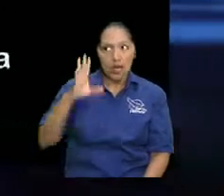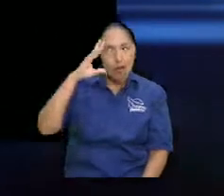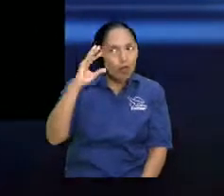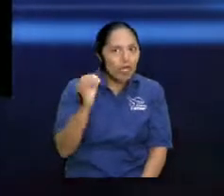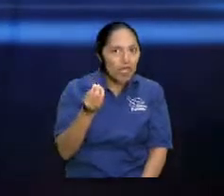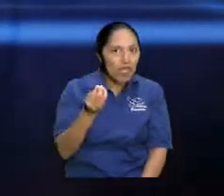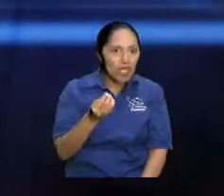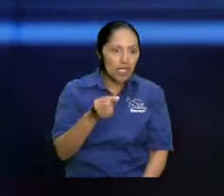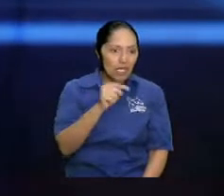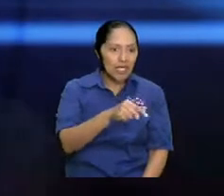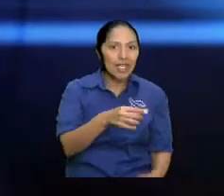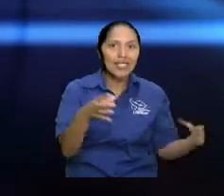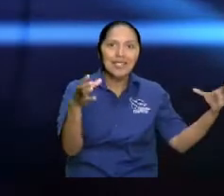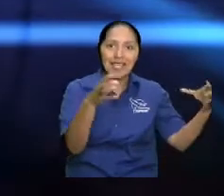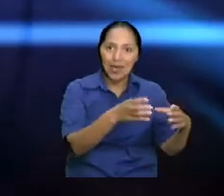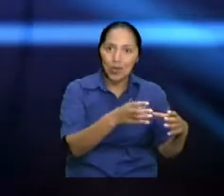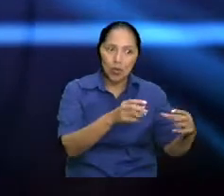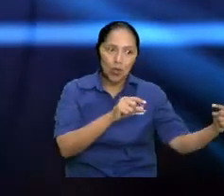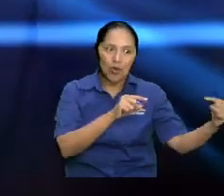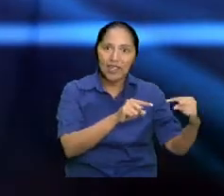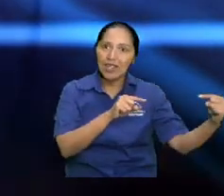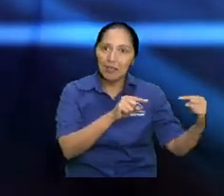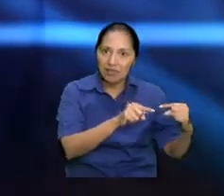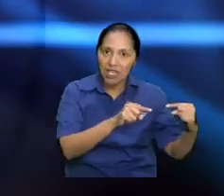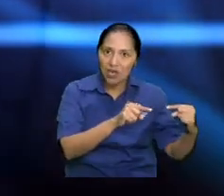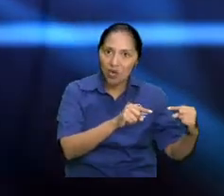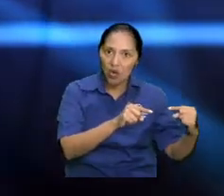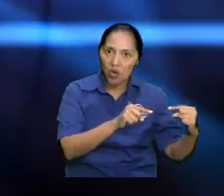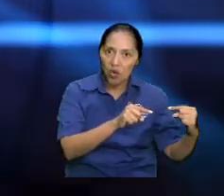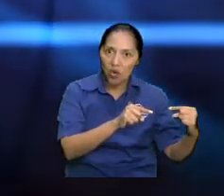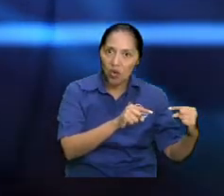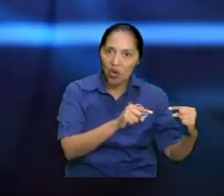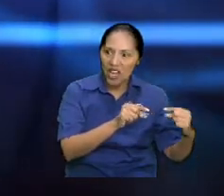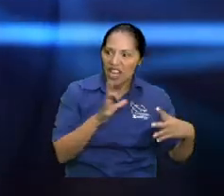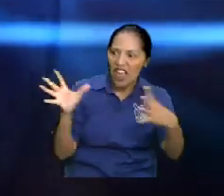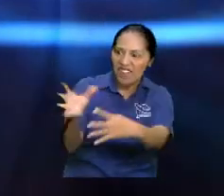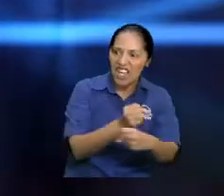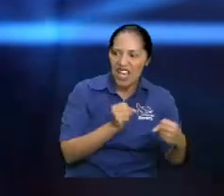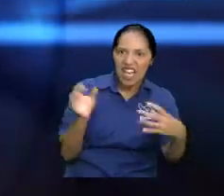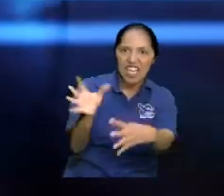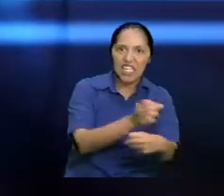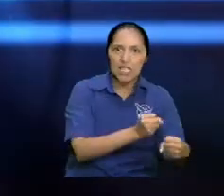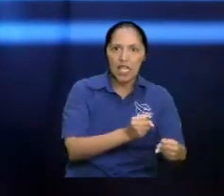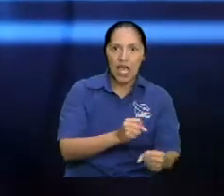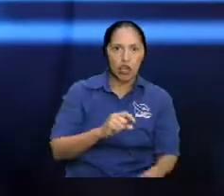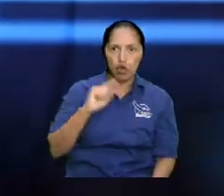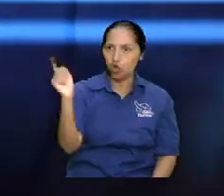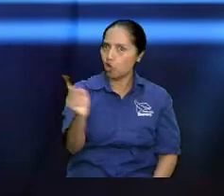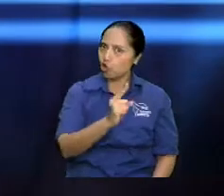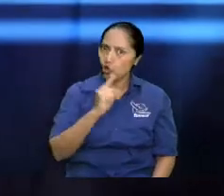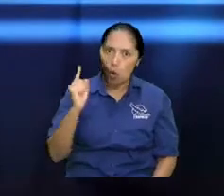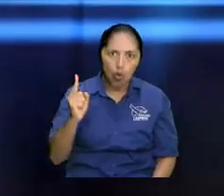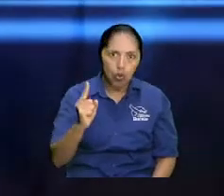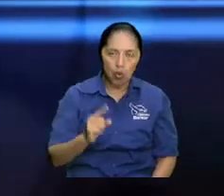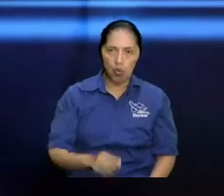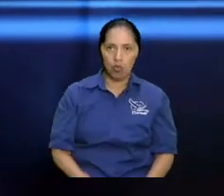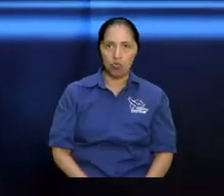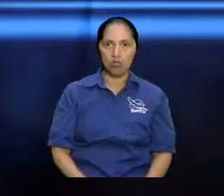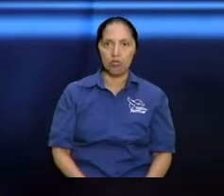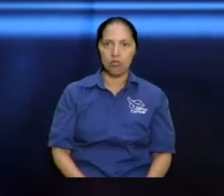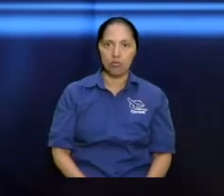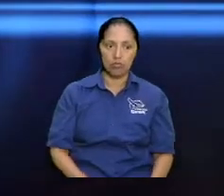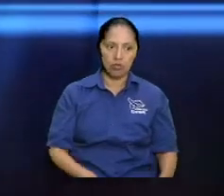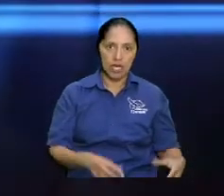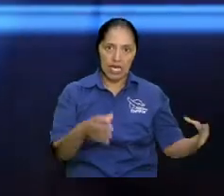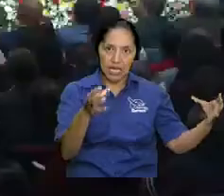Los madianitas, hermanos amados, eran una tribu de las más antiguas. Los madianitas eran nómadas, pero eran